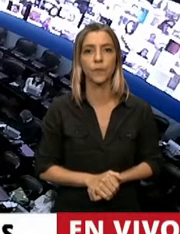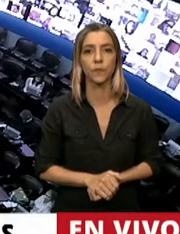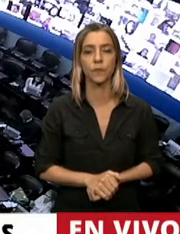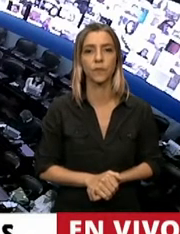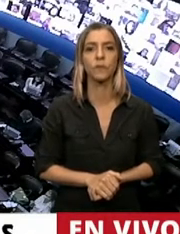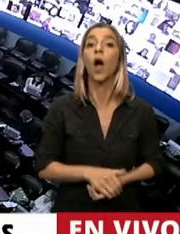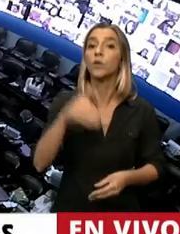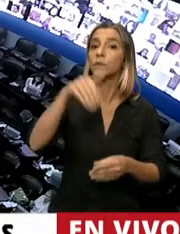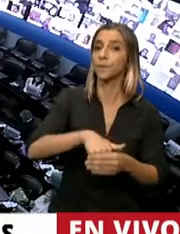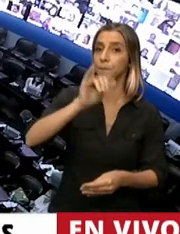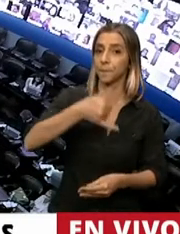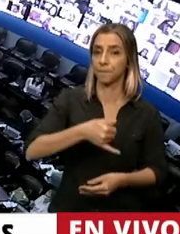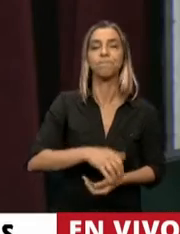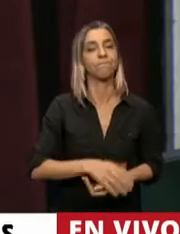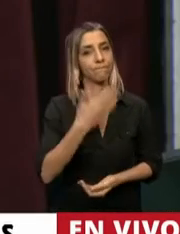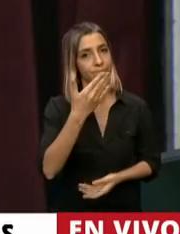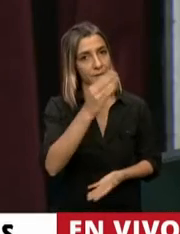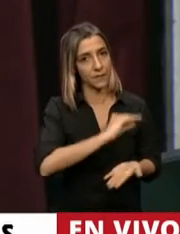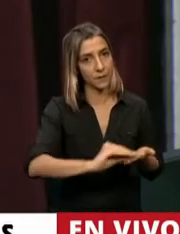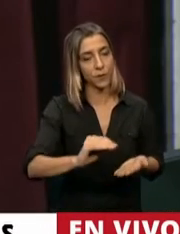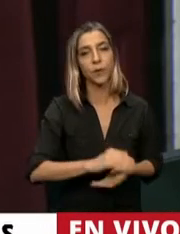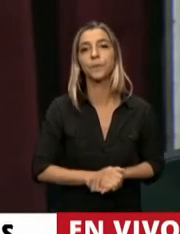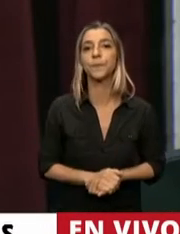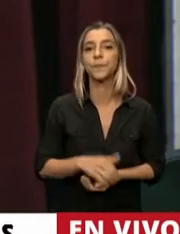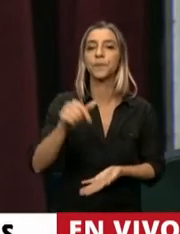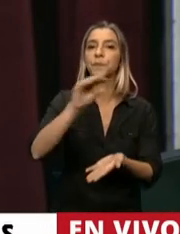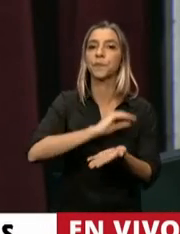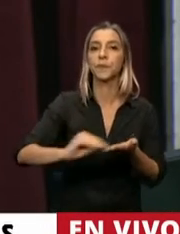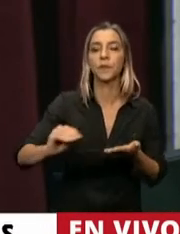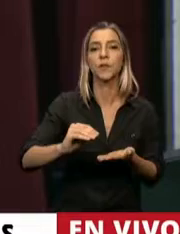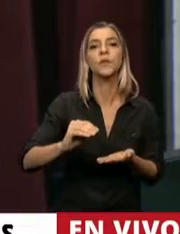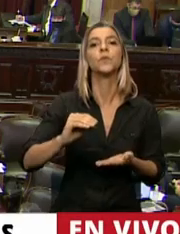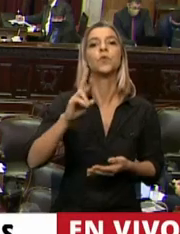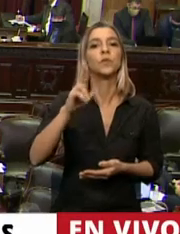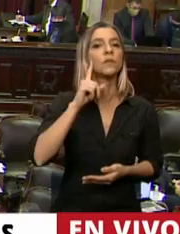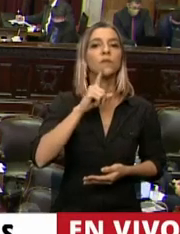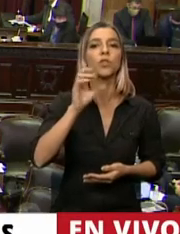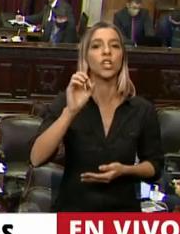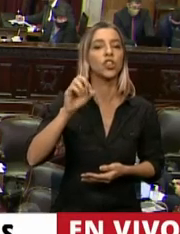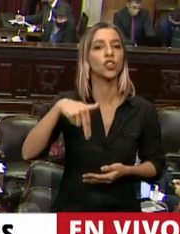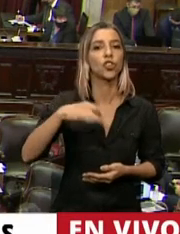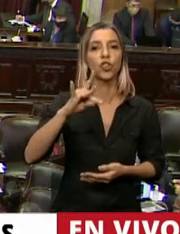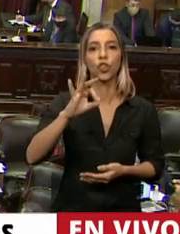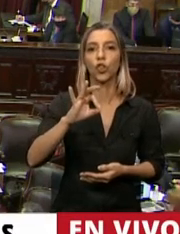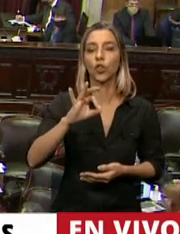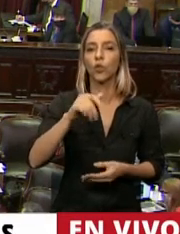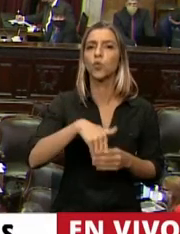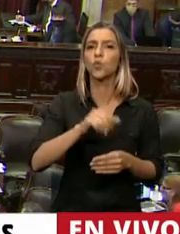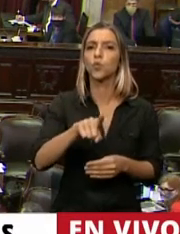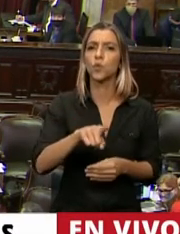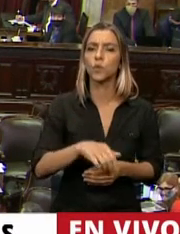positivo presidente gracias diputado diputado cristian adrián ritondo para expresar el sentido de su